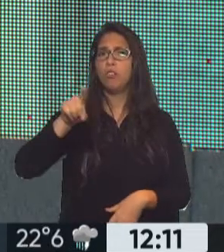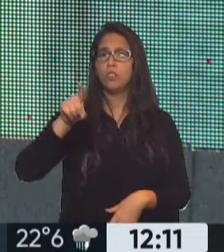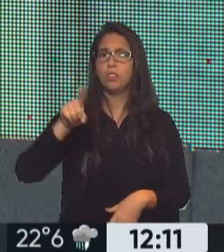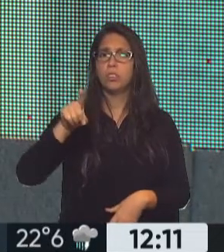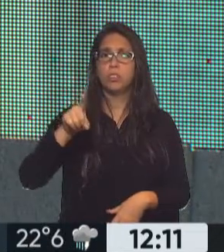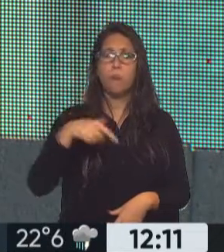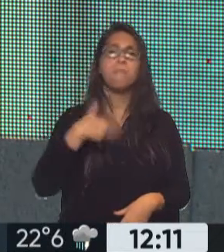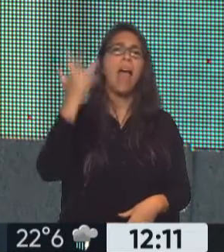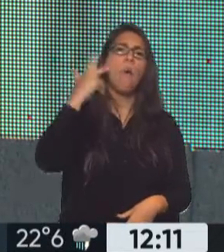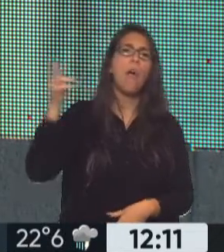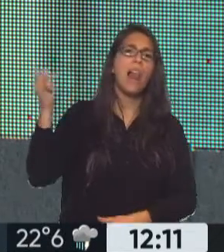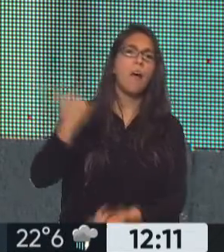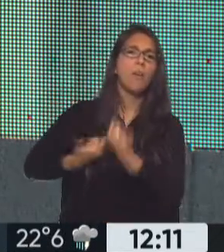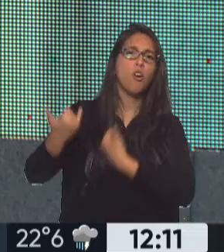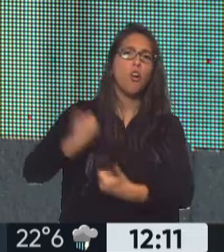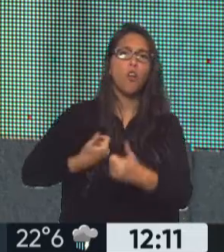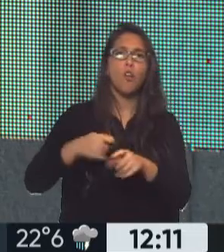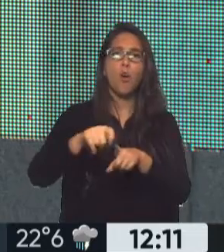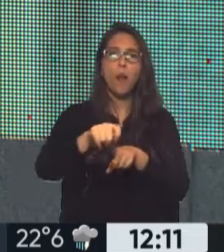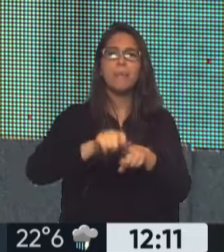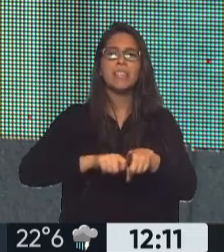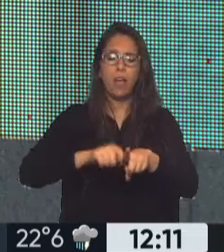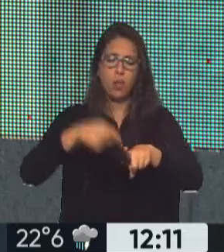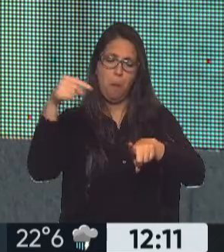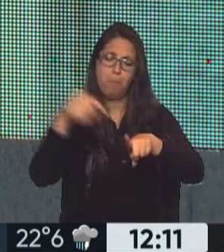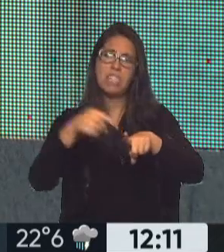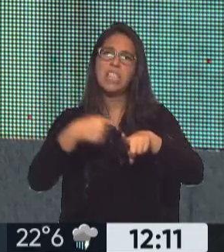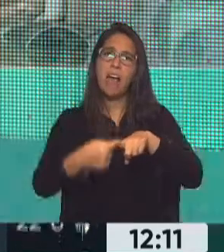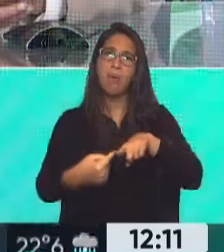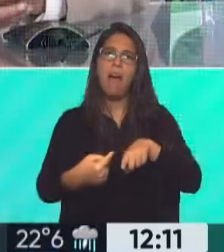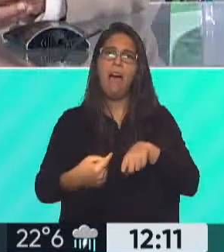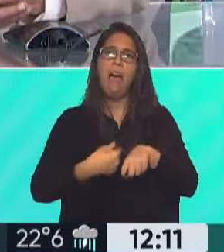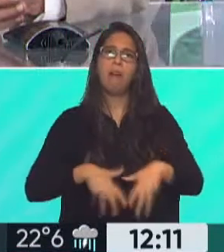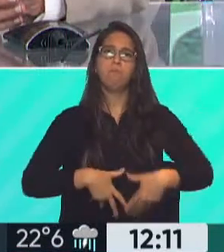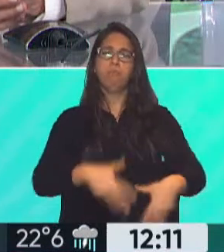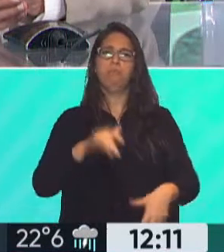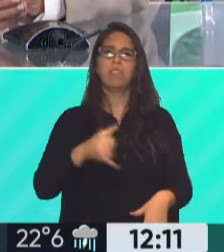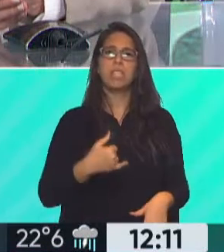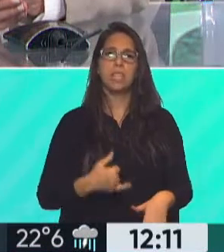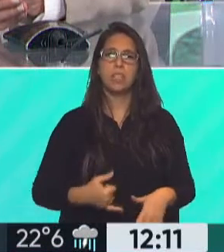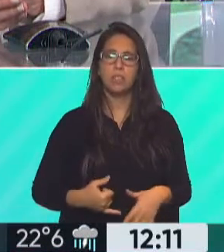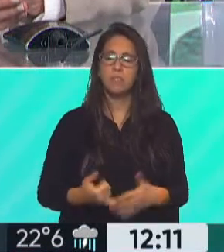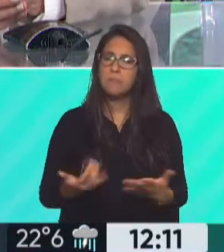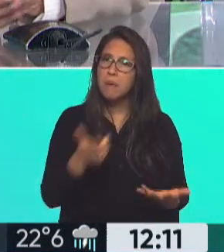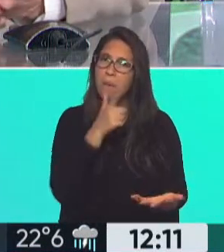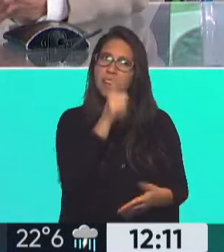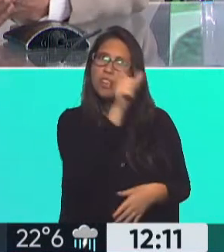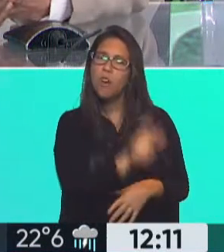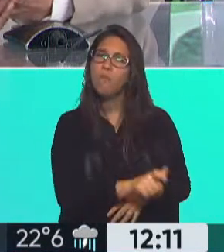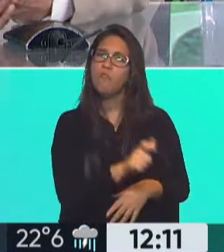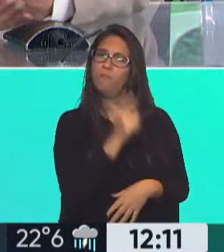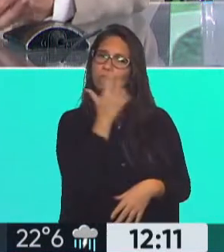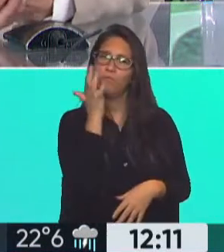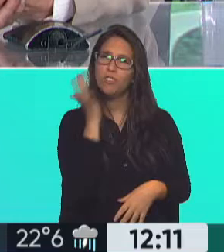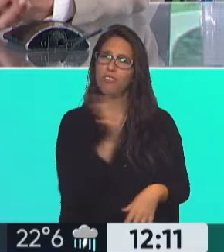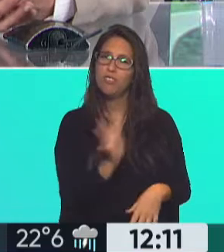dice, mi abuela me contó que pinchan un forro para quedar embarazadas. Bueno, me parece que hay mucho desconocimiento, no solamente de